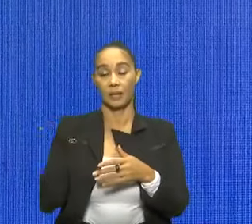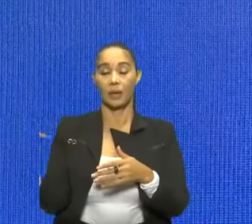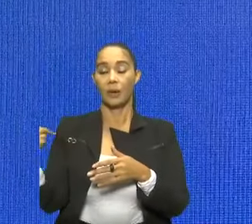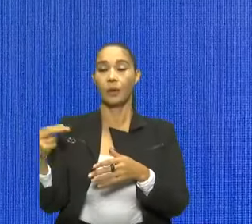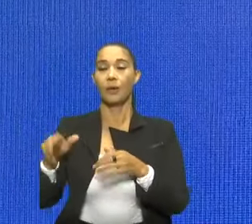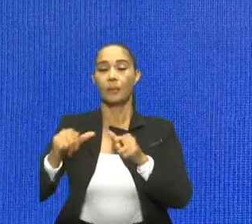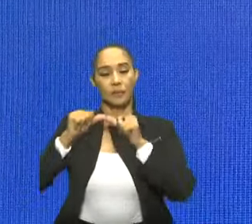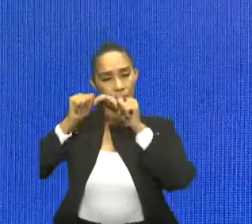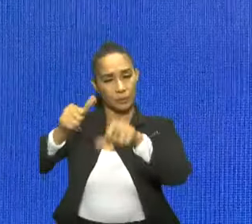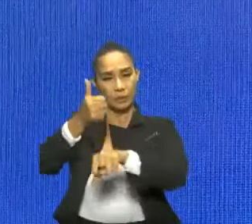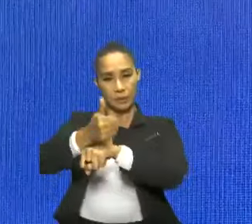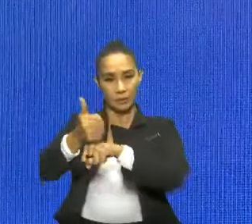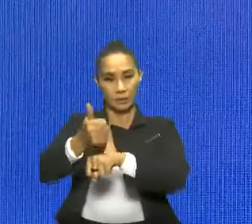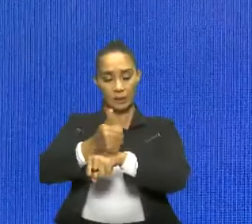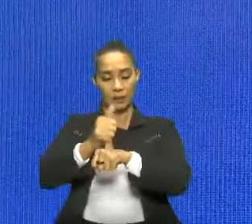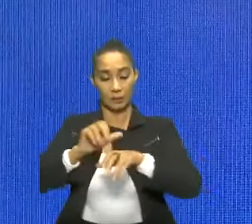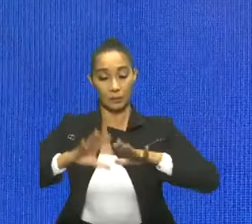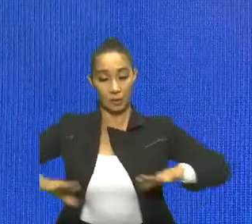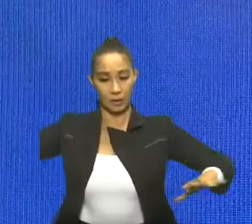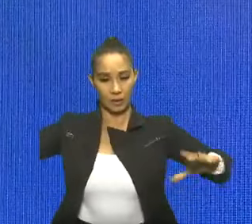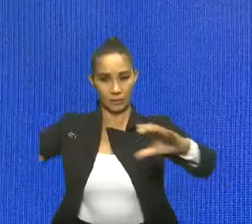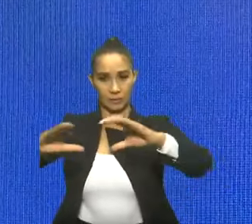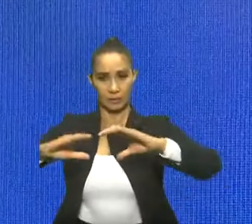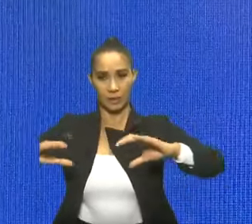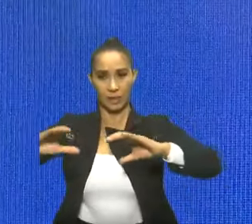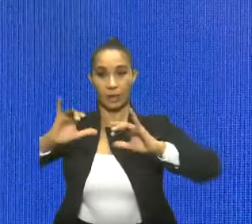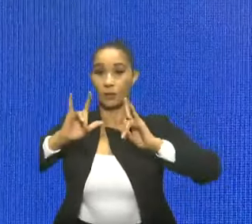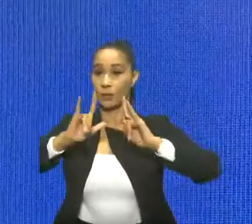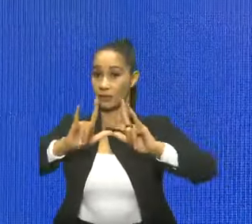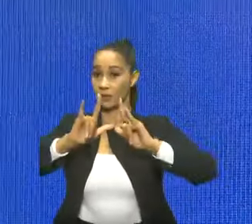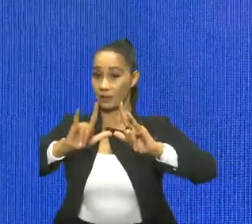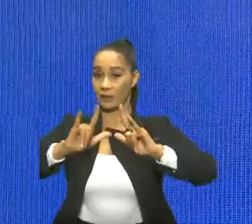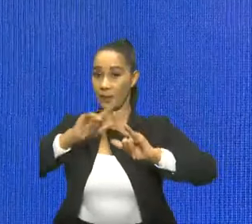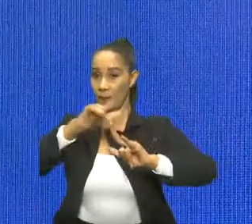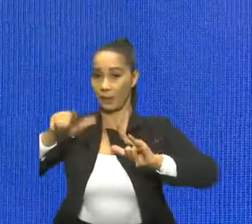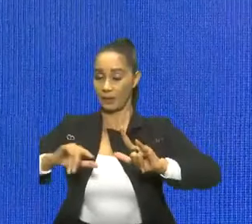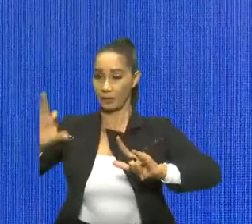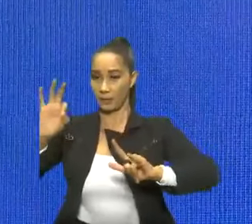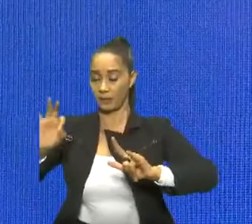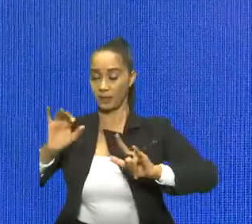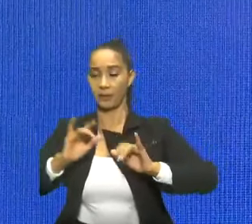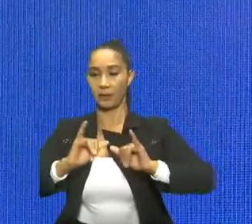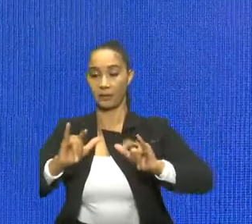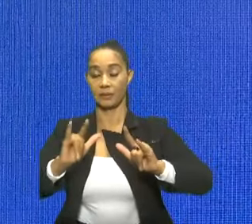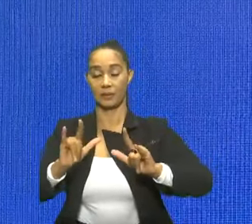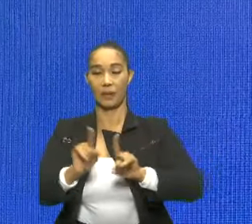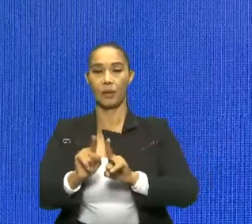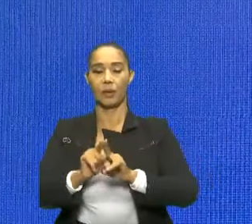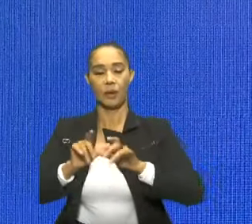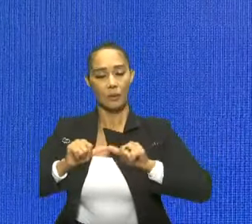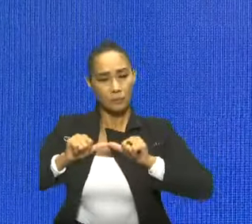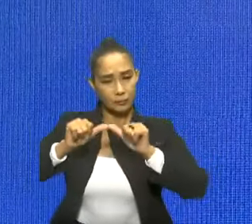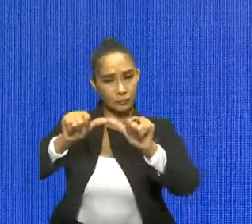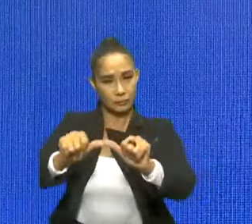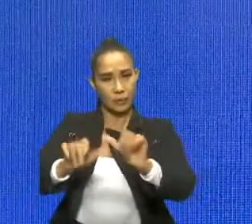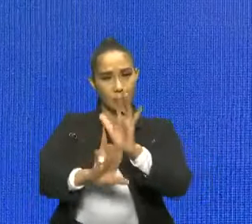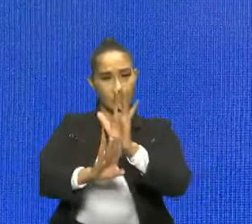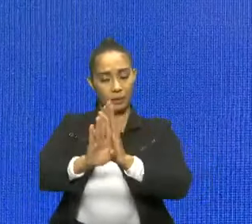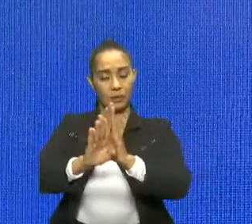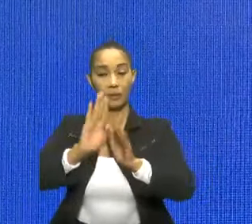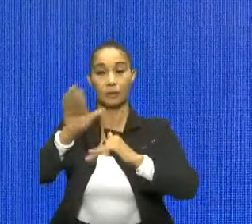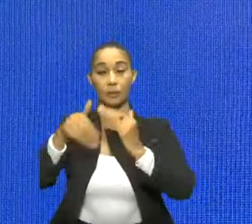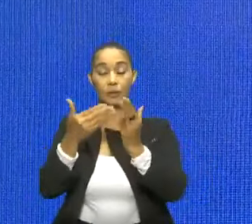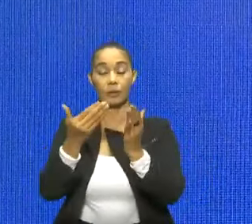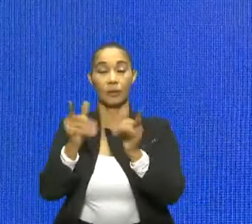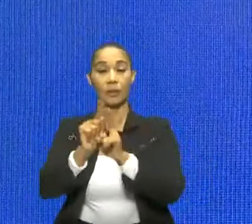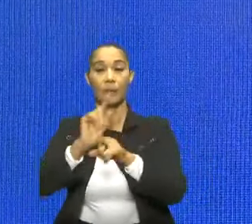seguir instalando, vamos a tener un gran centro también en Santiago para la zona franca de Santiago. O sea, se va avanzando, además también de